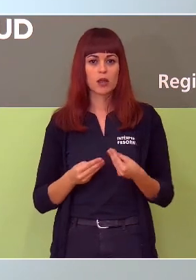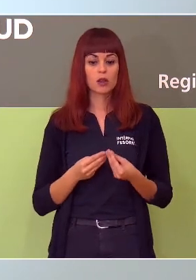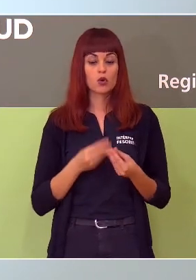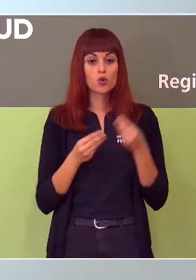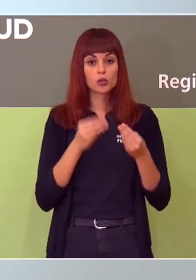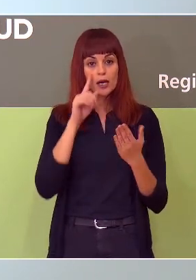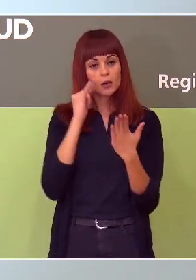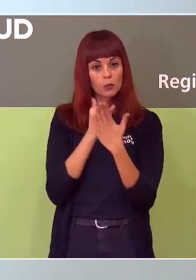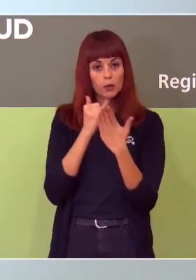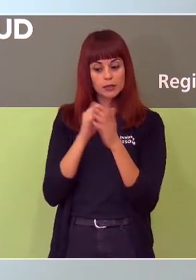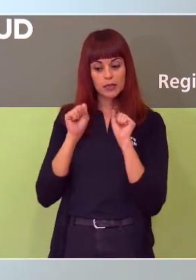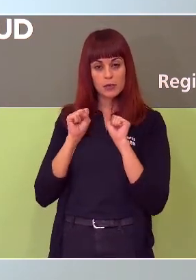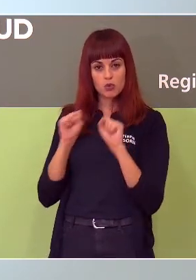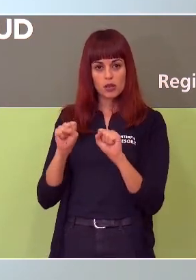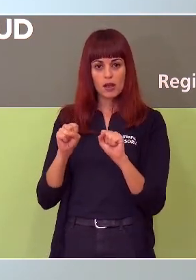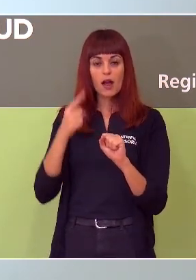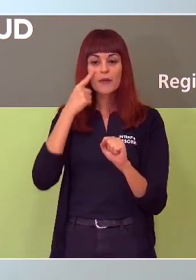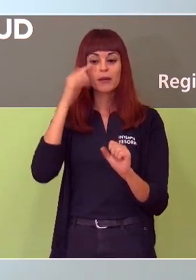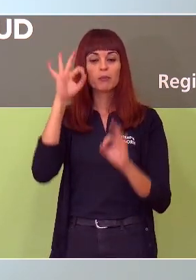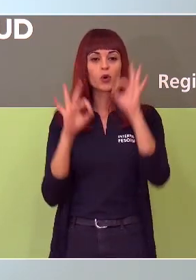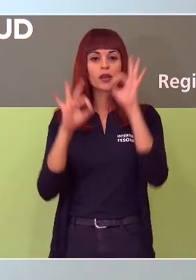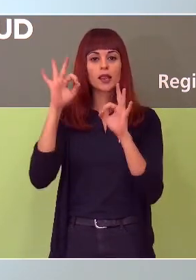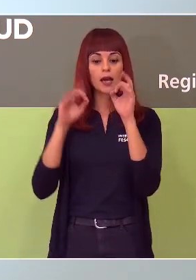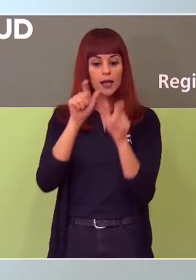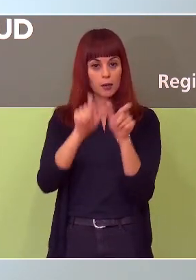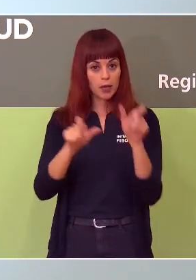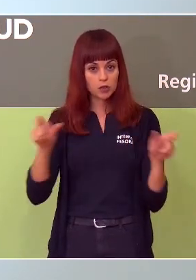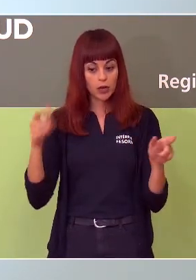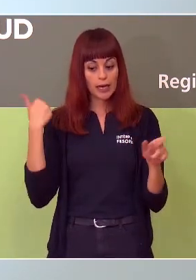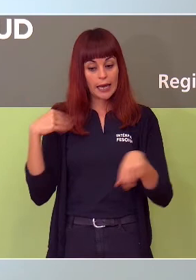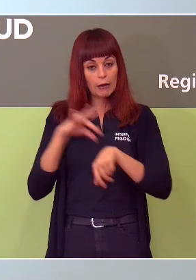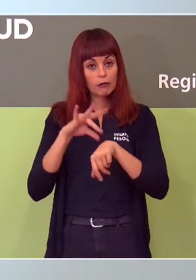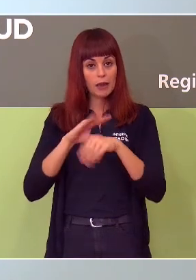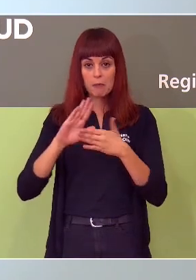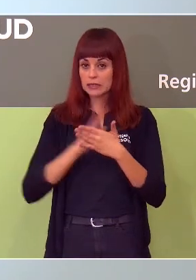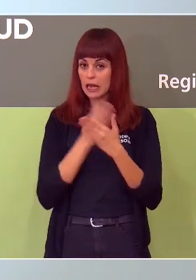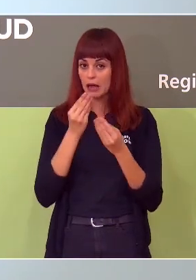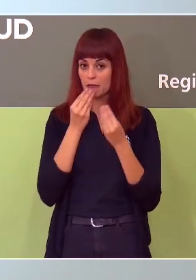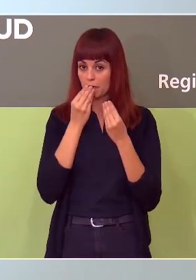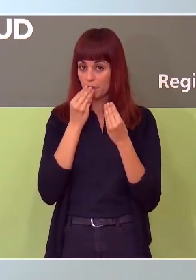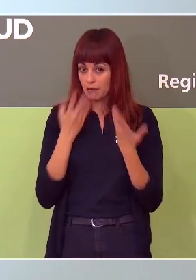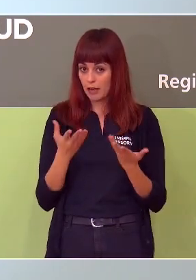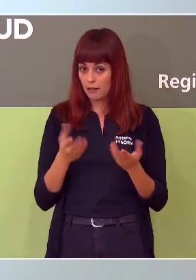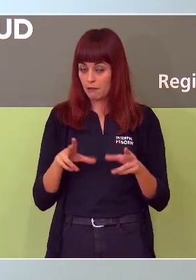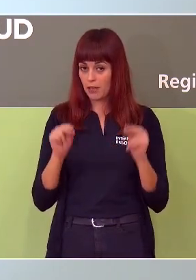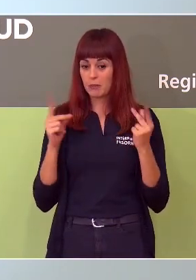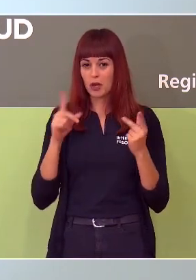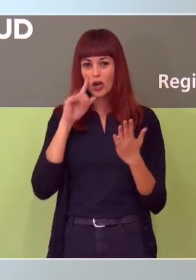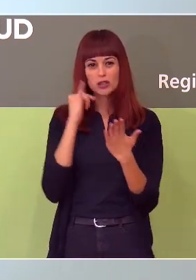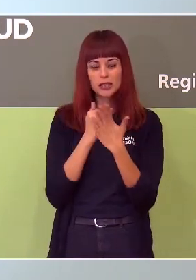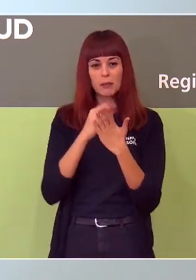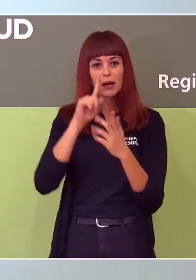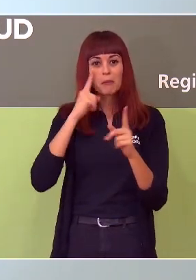test de inmunidad para ver el porcentaje de población, en principio, que ha pasado la enfermedad. Pero no son test masivos de detección, sino